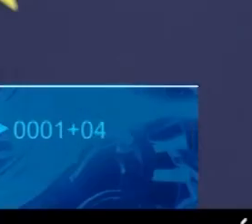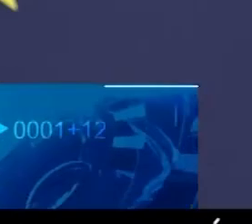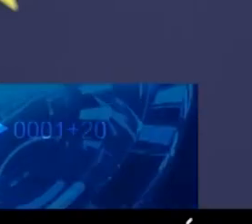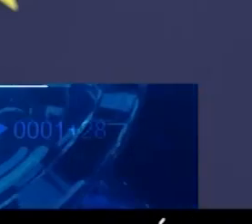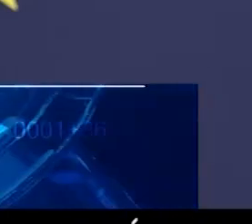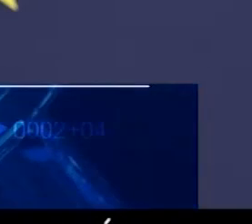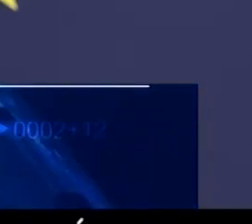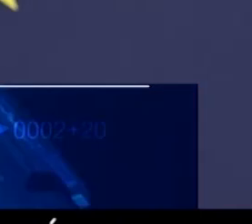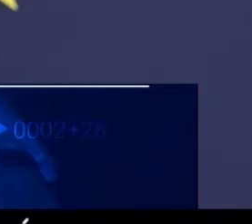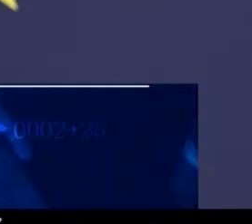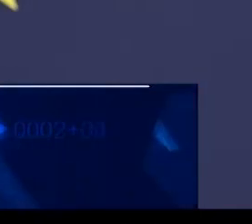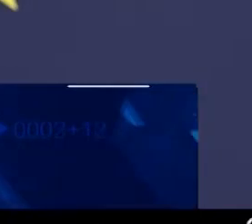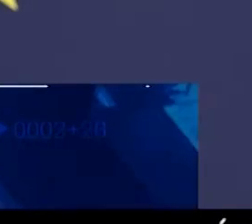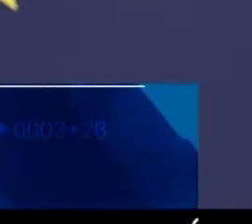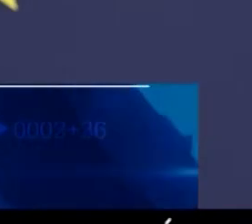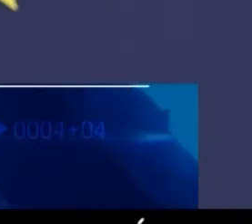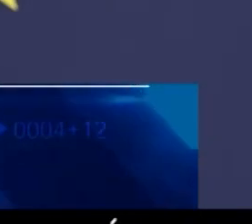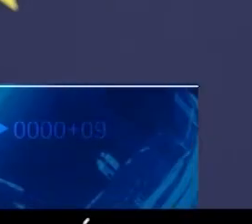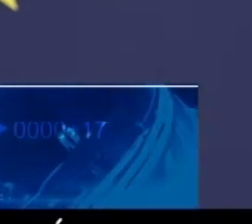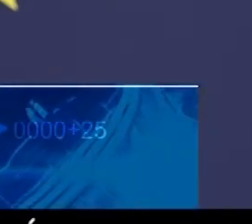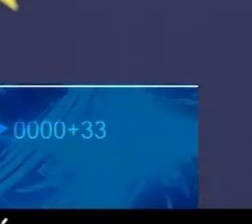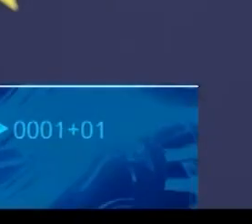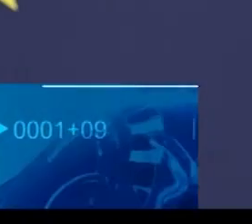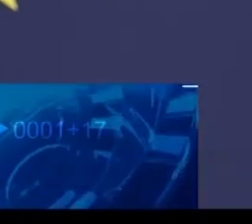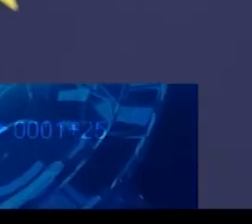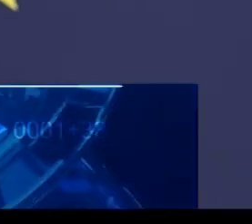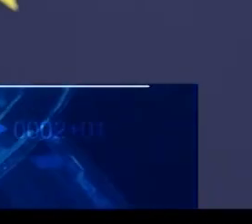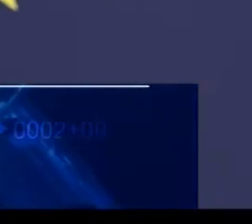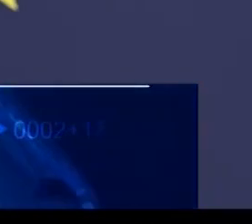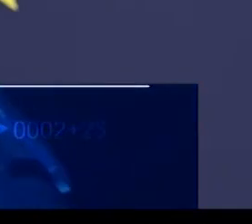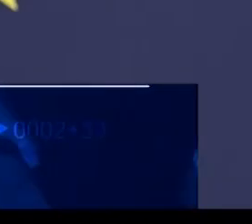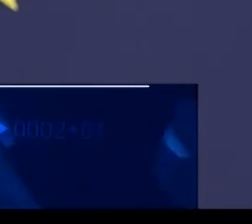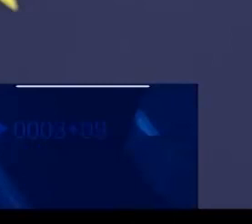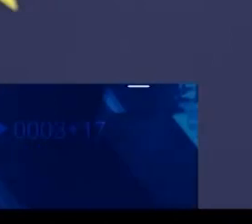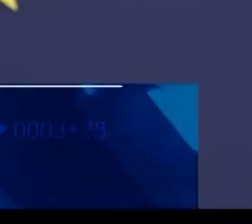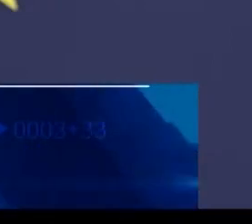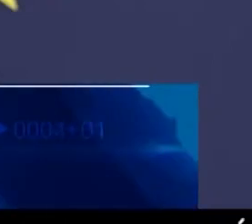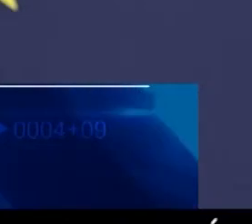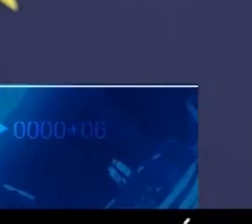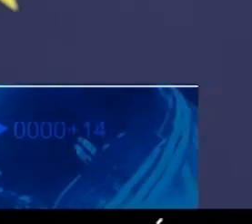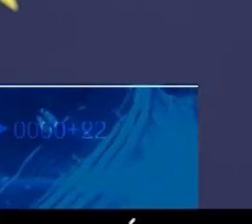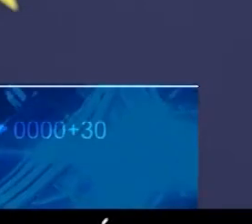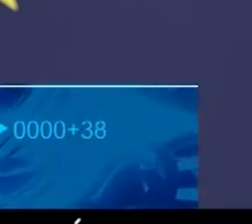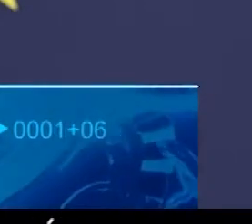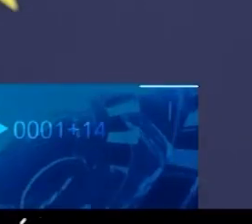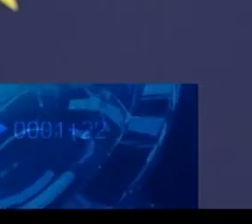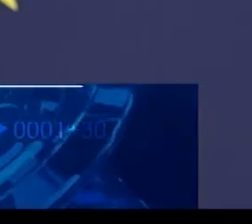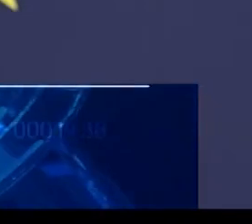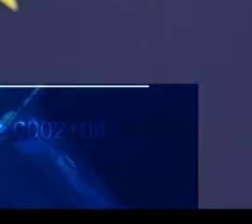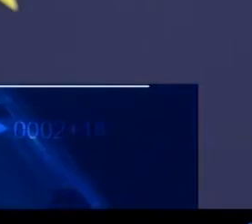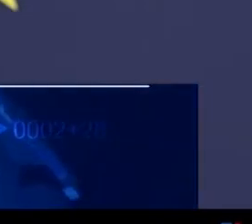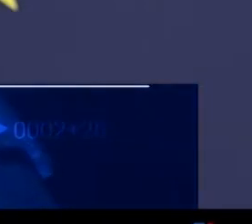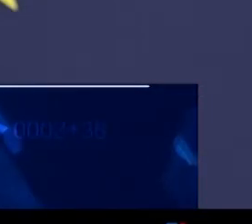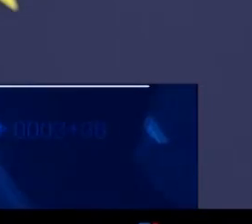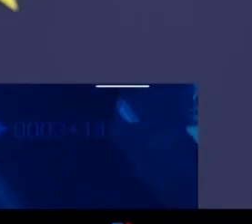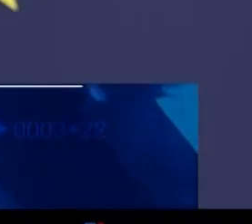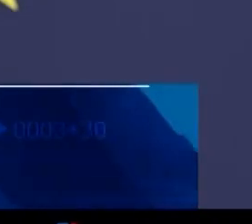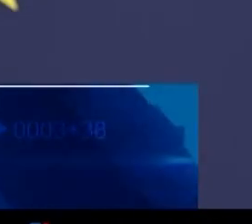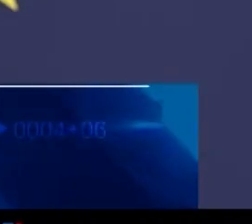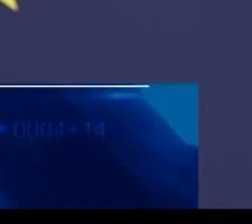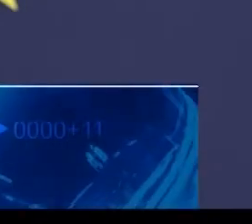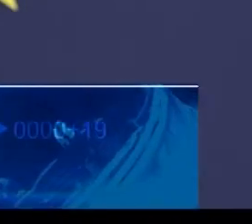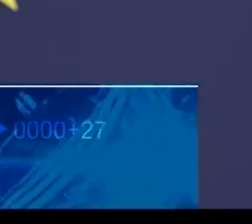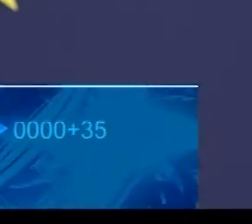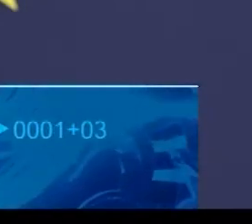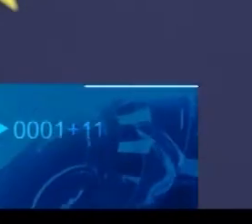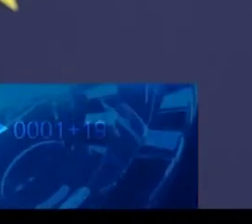mi gestión para investigar y perseguir los grandes y no tan grandes casos de corrupción que han afectado